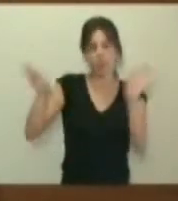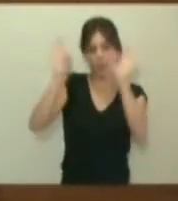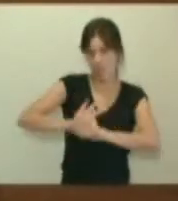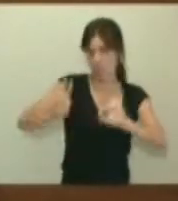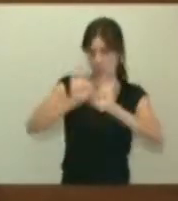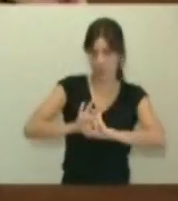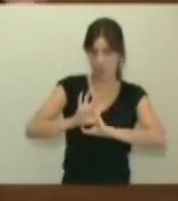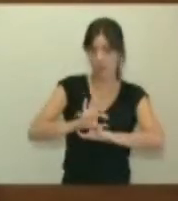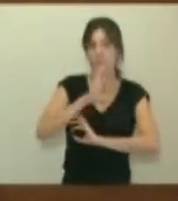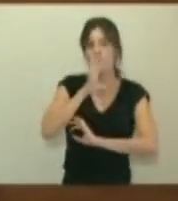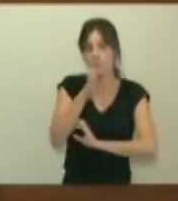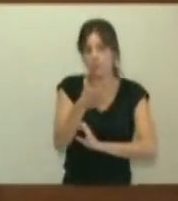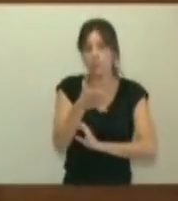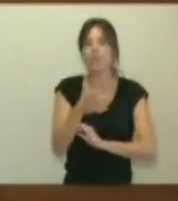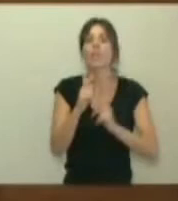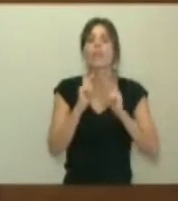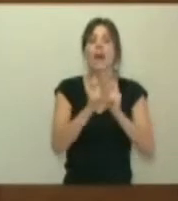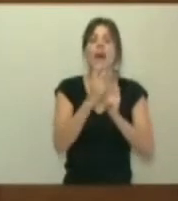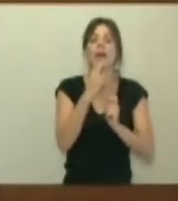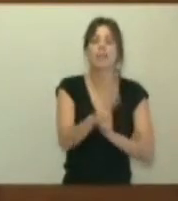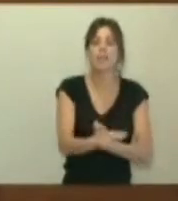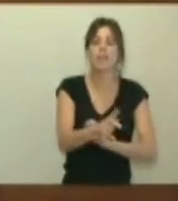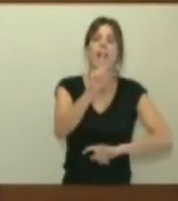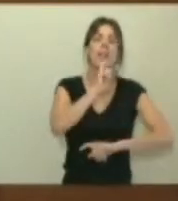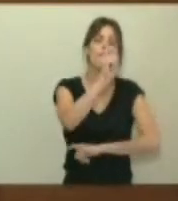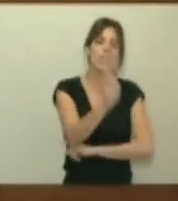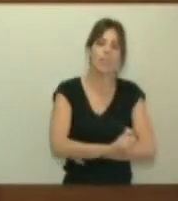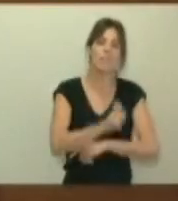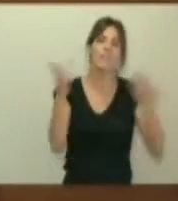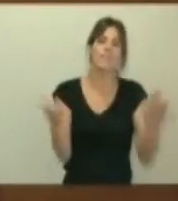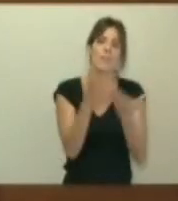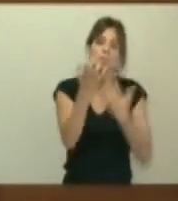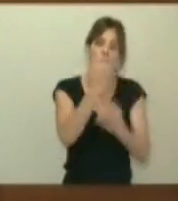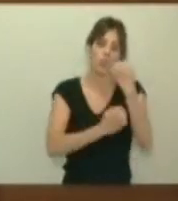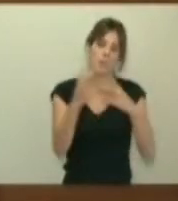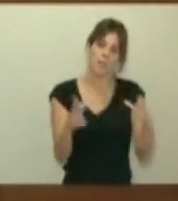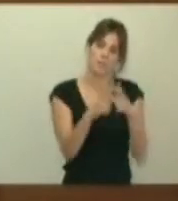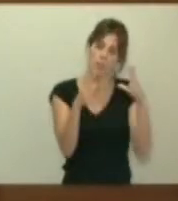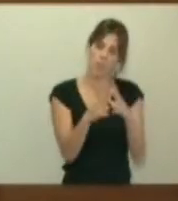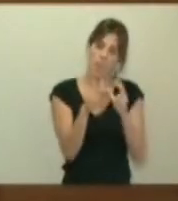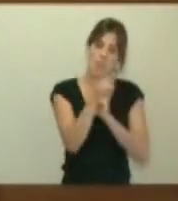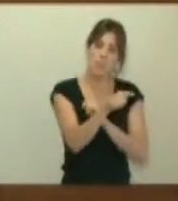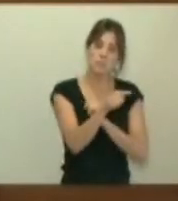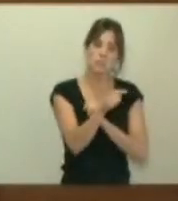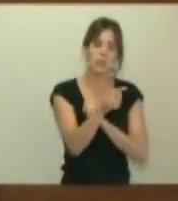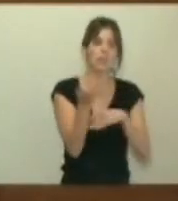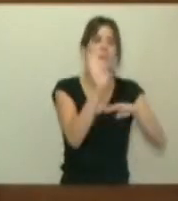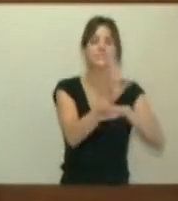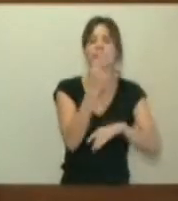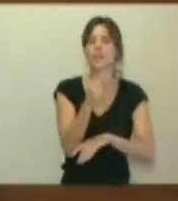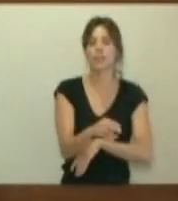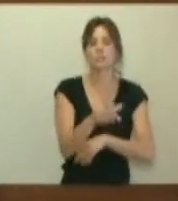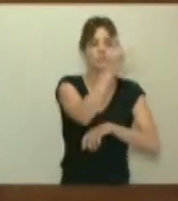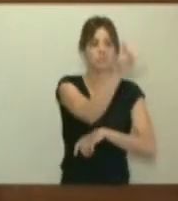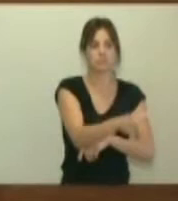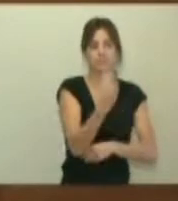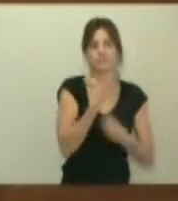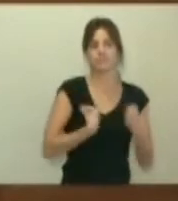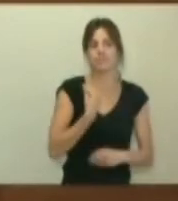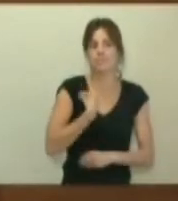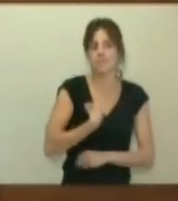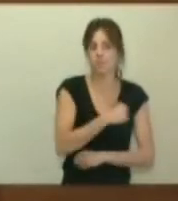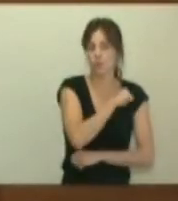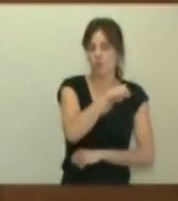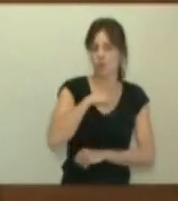otorgada a la Fundación para el Fomento de la Economía Social, que solo se representa a sí misma. De ella hablaremos